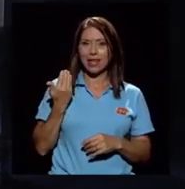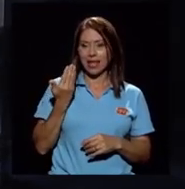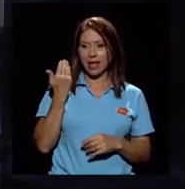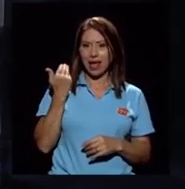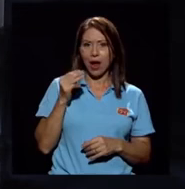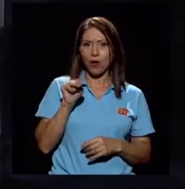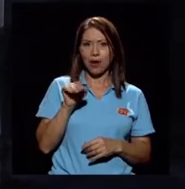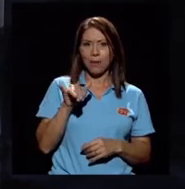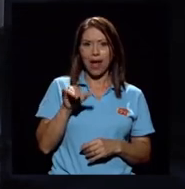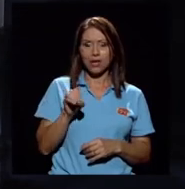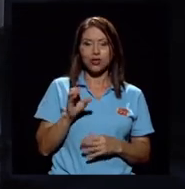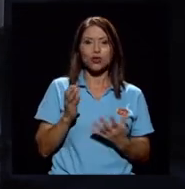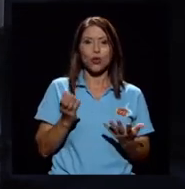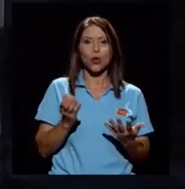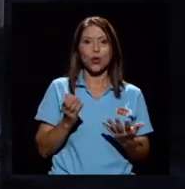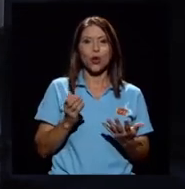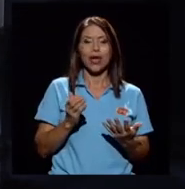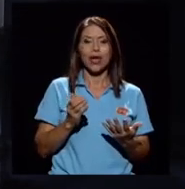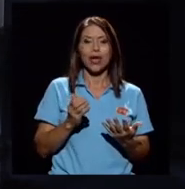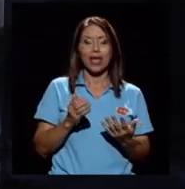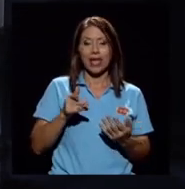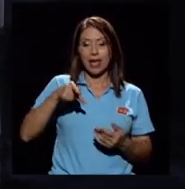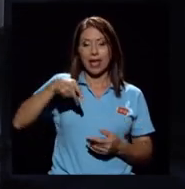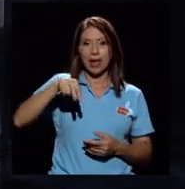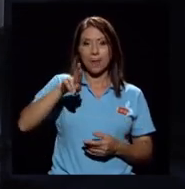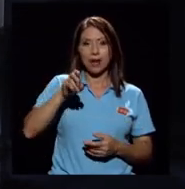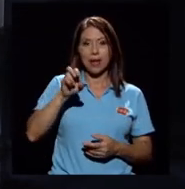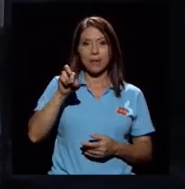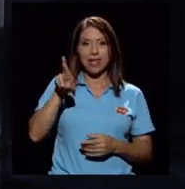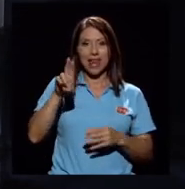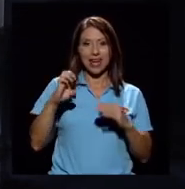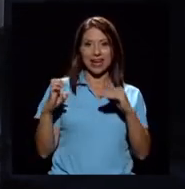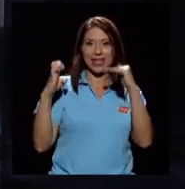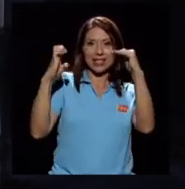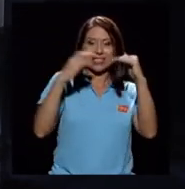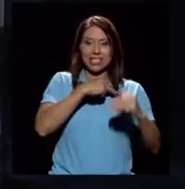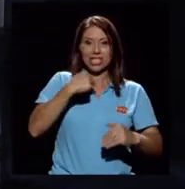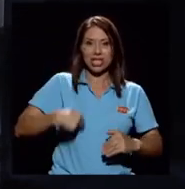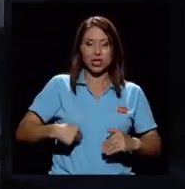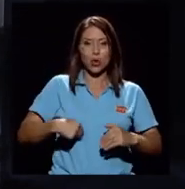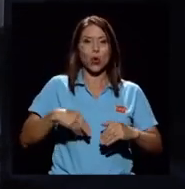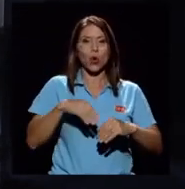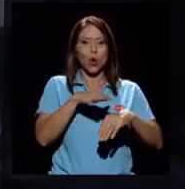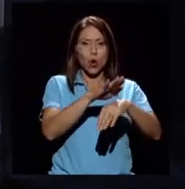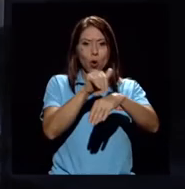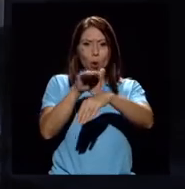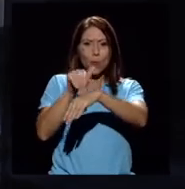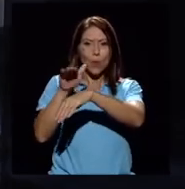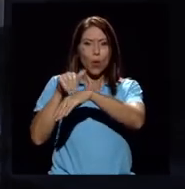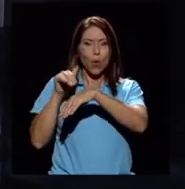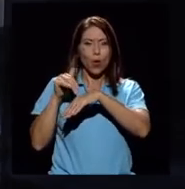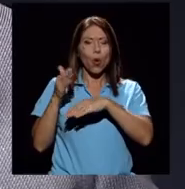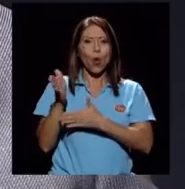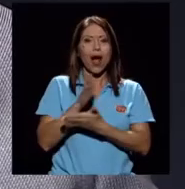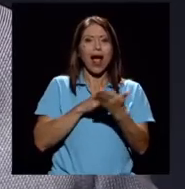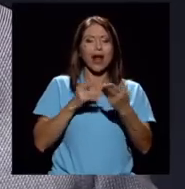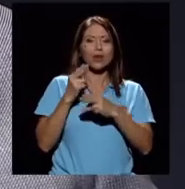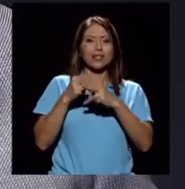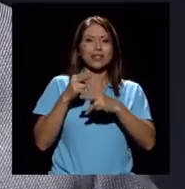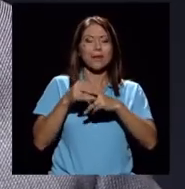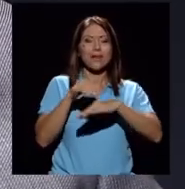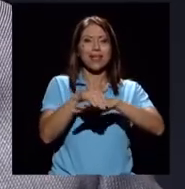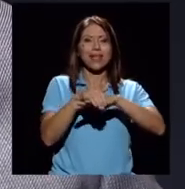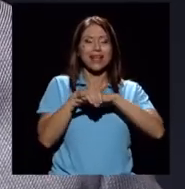mayo el premier chino convocó lo que llamaban el en inglés las siglas